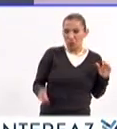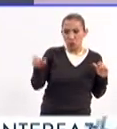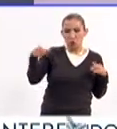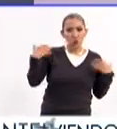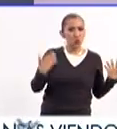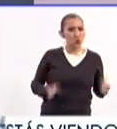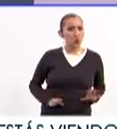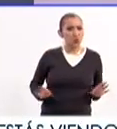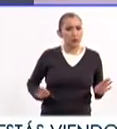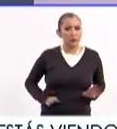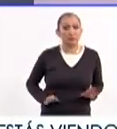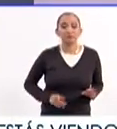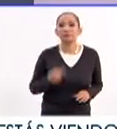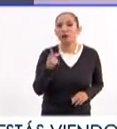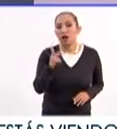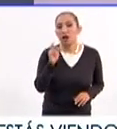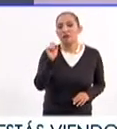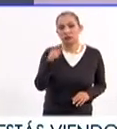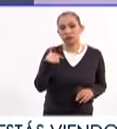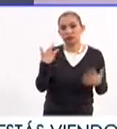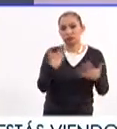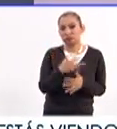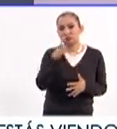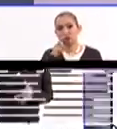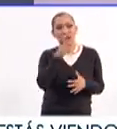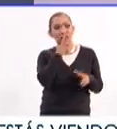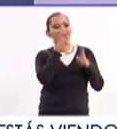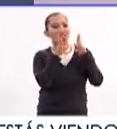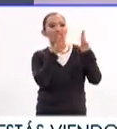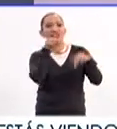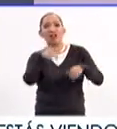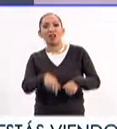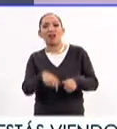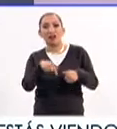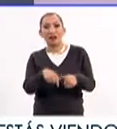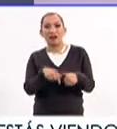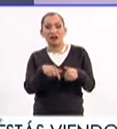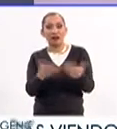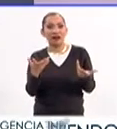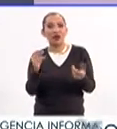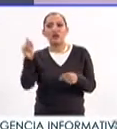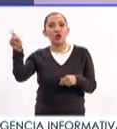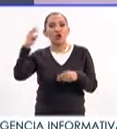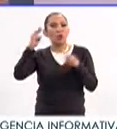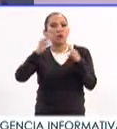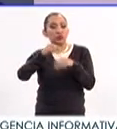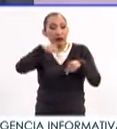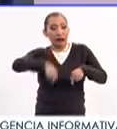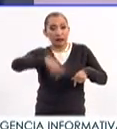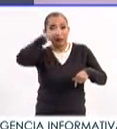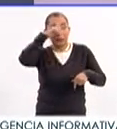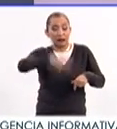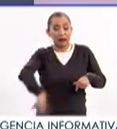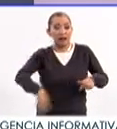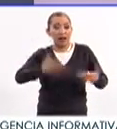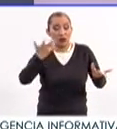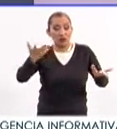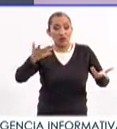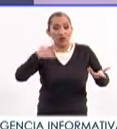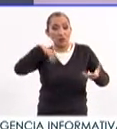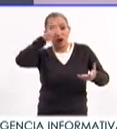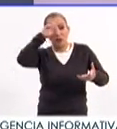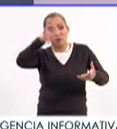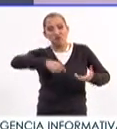capacidades, pero sí me asombró mucho la reacción que tuvo ya no en el mundo, sino aquí. Aquí en México, ¿no? Sacó lo